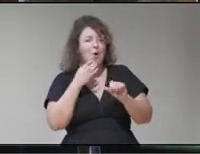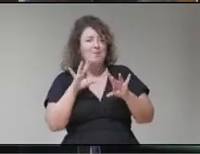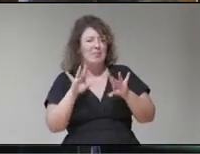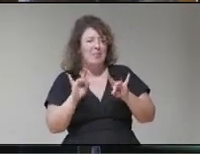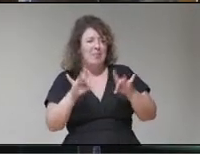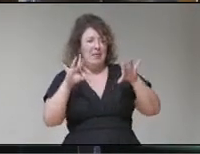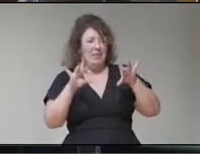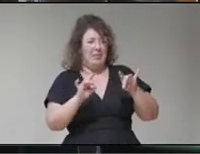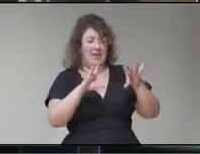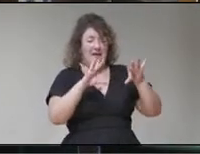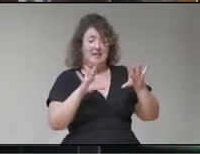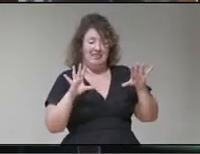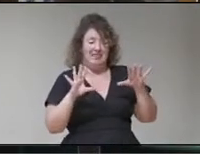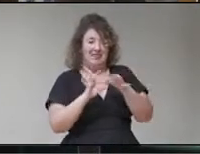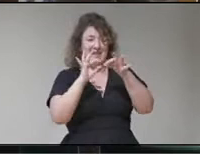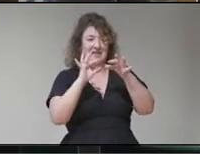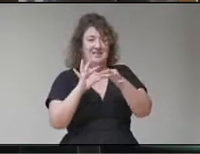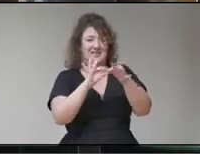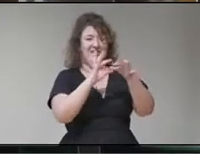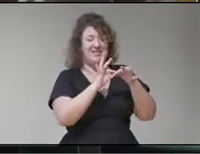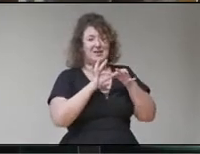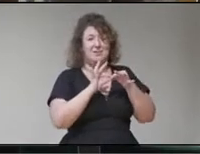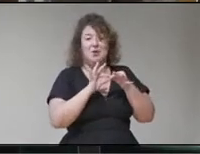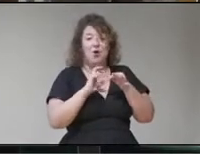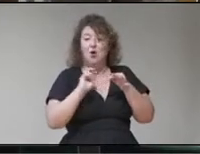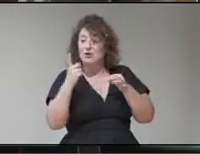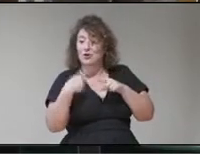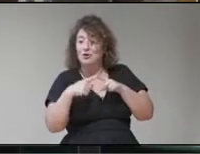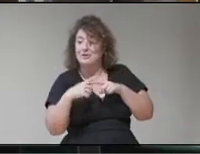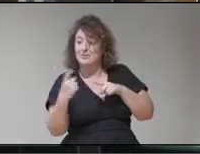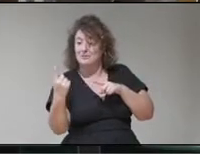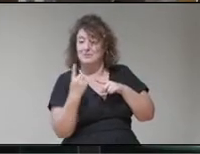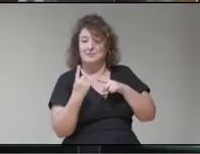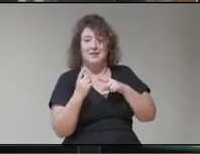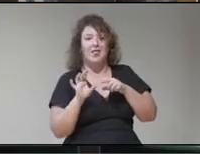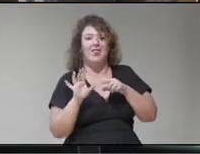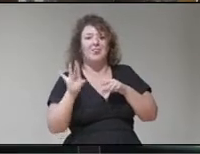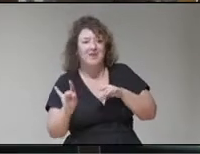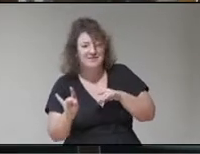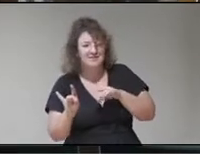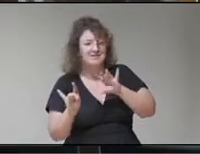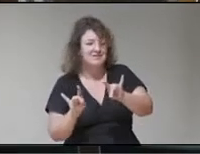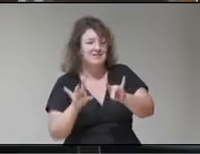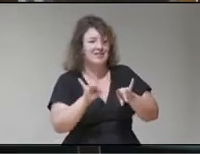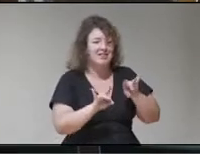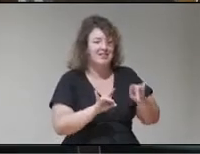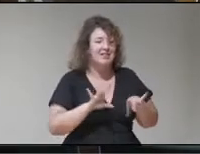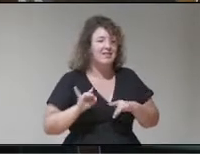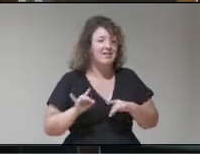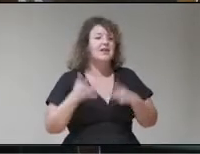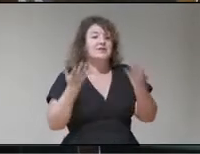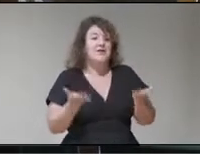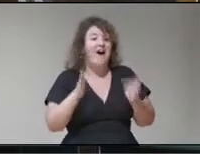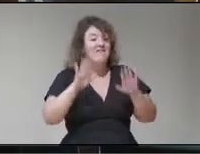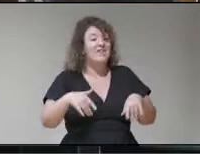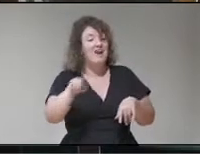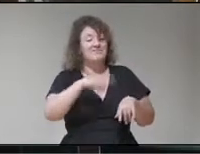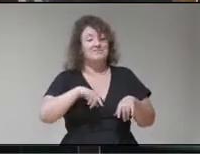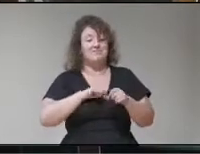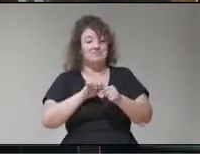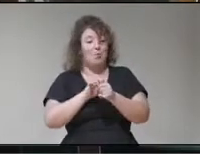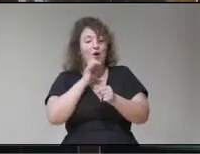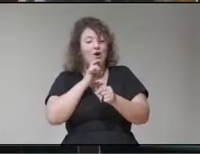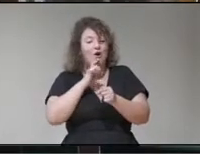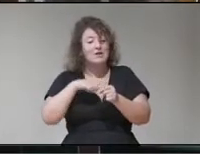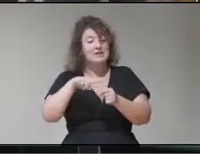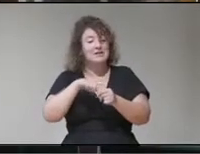sí, pero también se pegan a cualquier otra cosa que aparezca por allí. De tal manera que, claro, cuando resulta que rodean